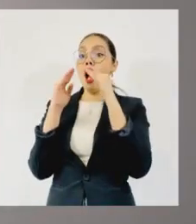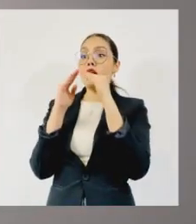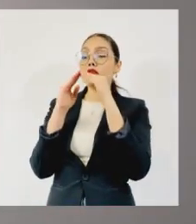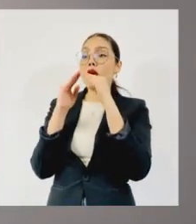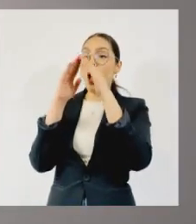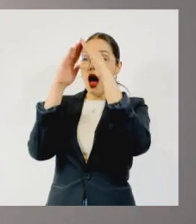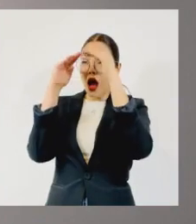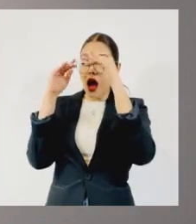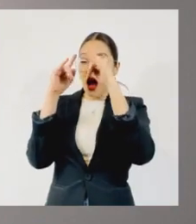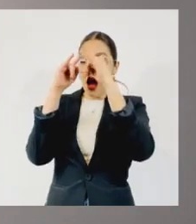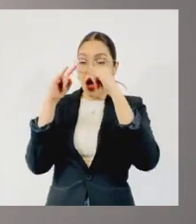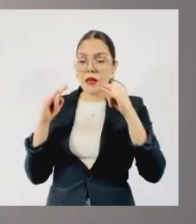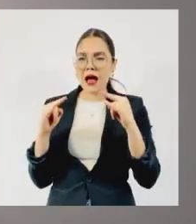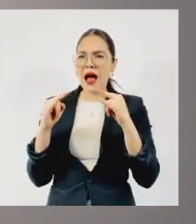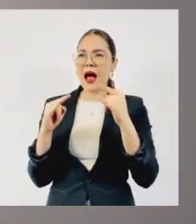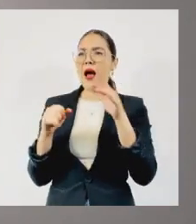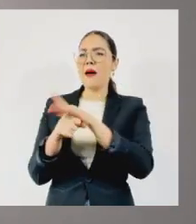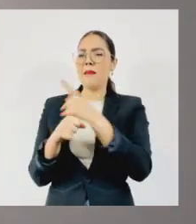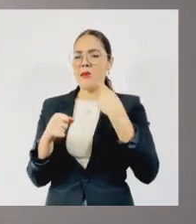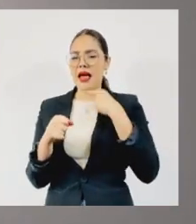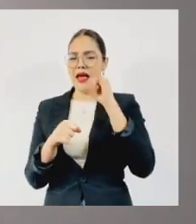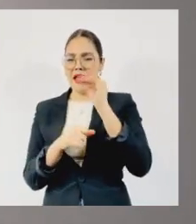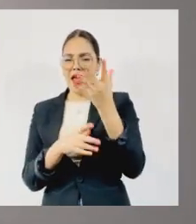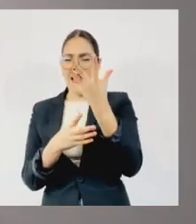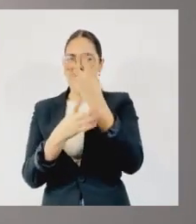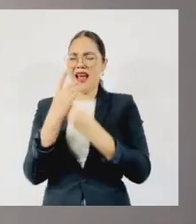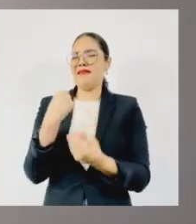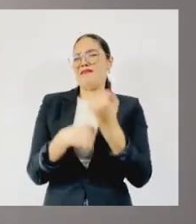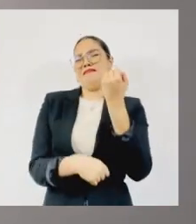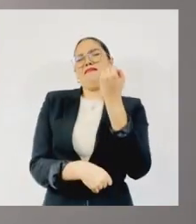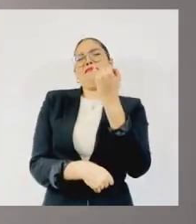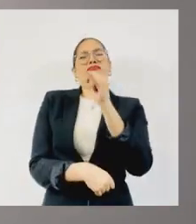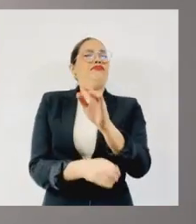los secuestrados iban a fugar. ¿Cómo?